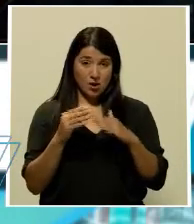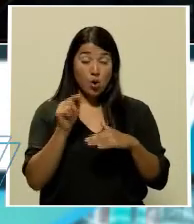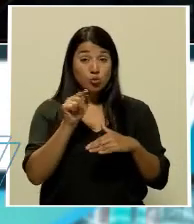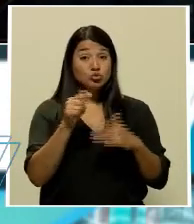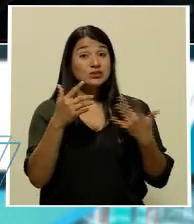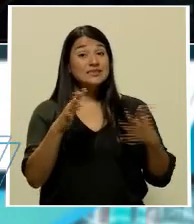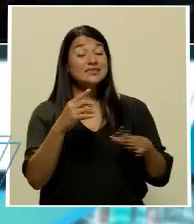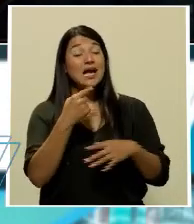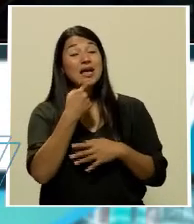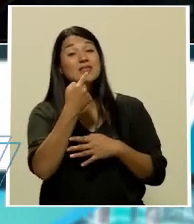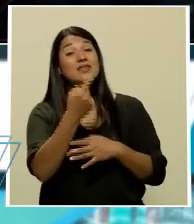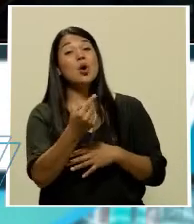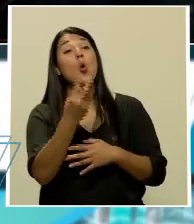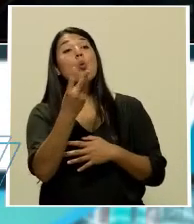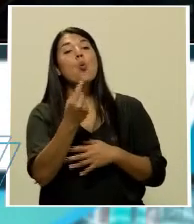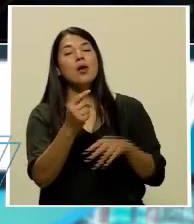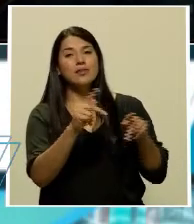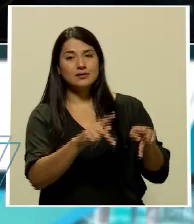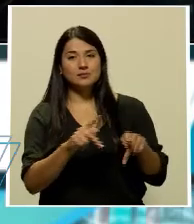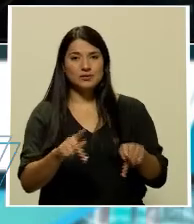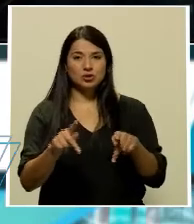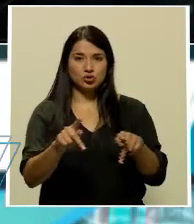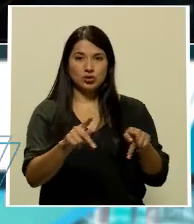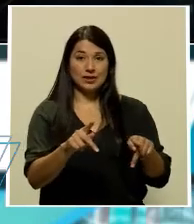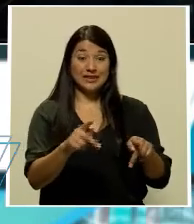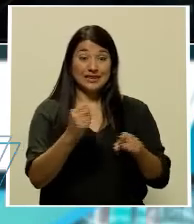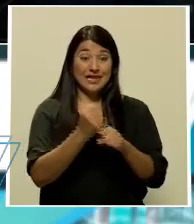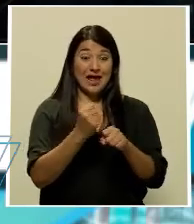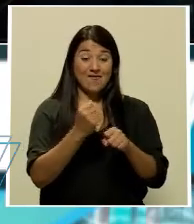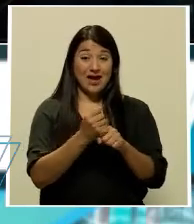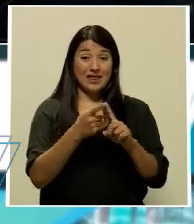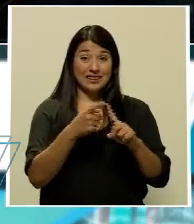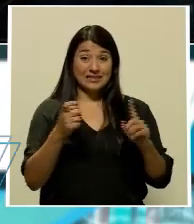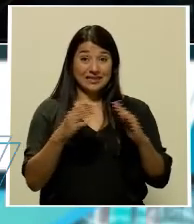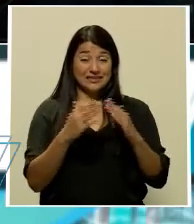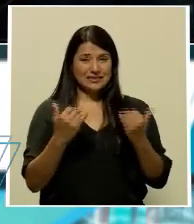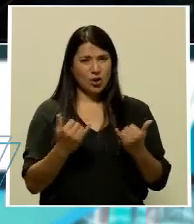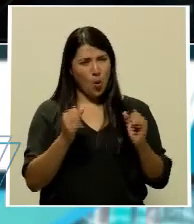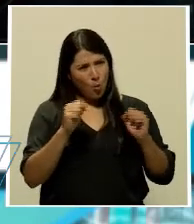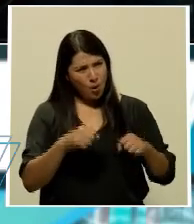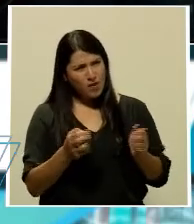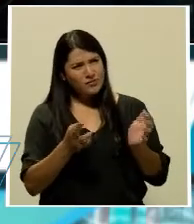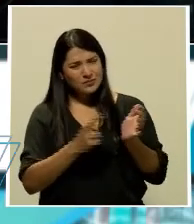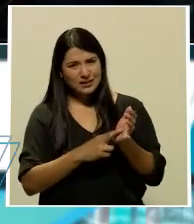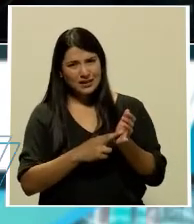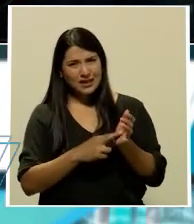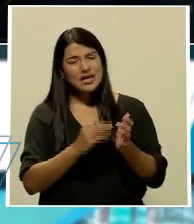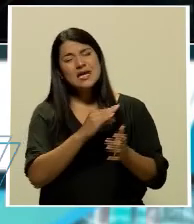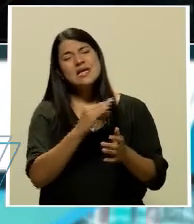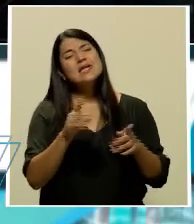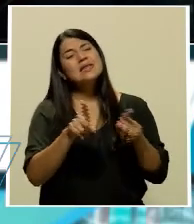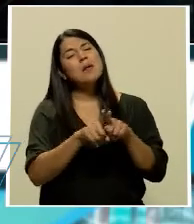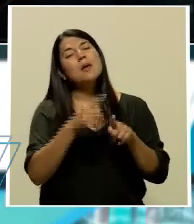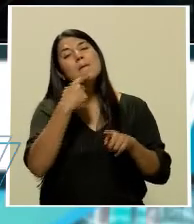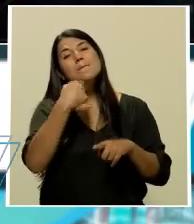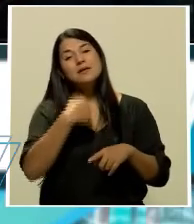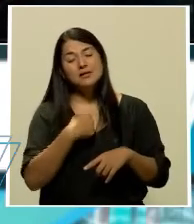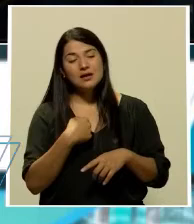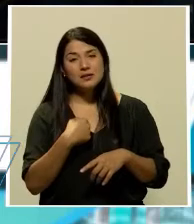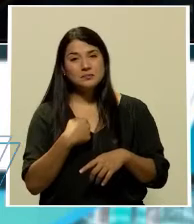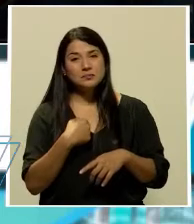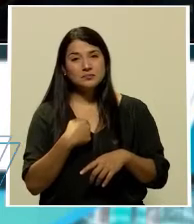dio una cifra de la cantidad de gente que tienen teletrabajando. Le pido que la repita y además que me diga, que me